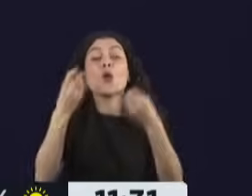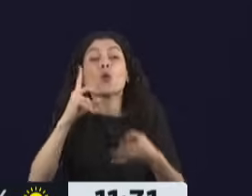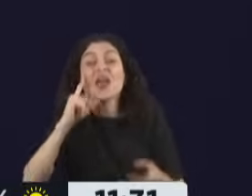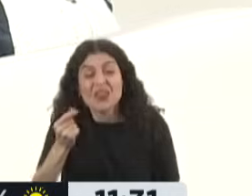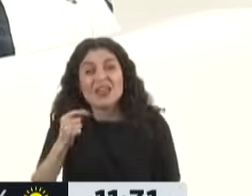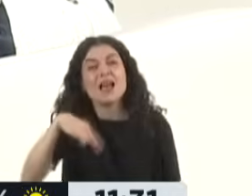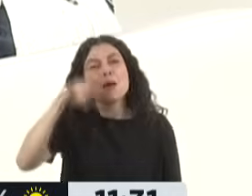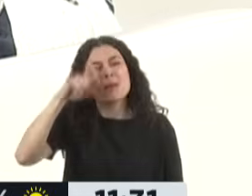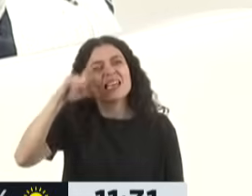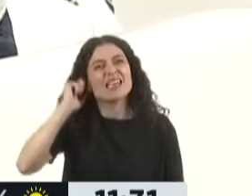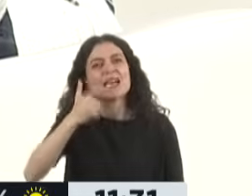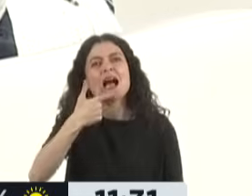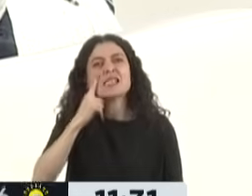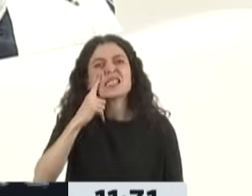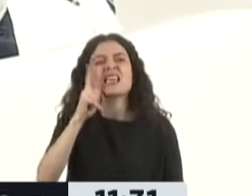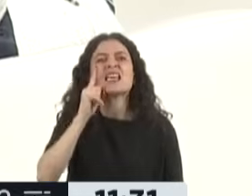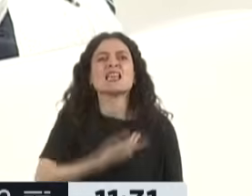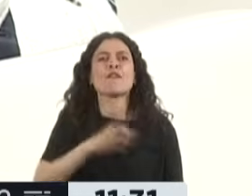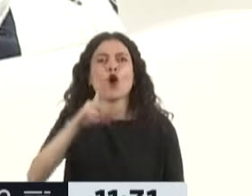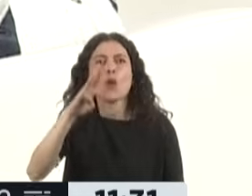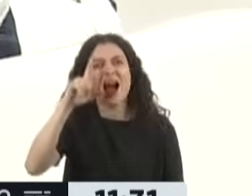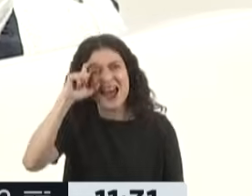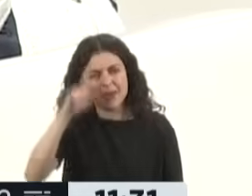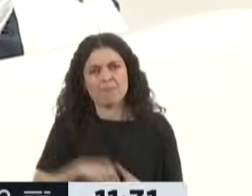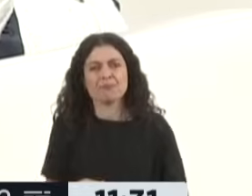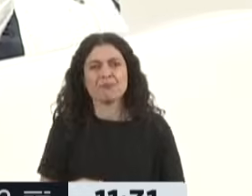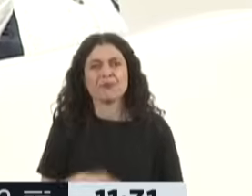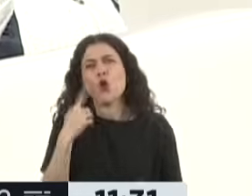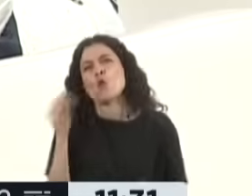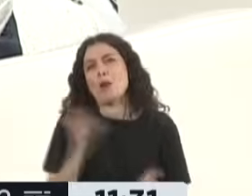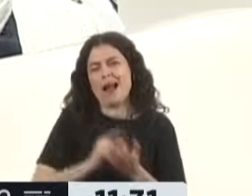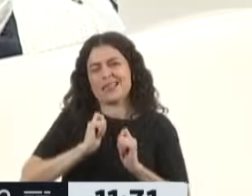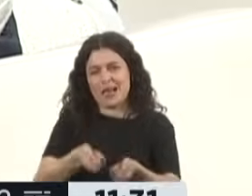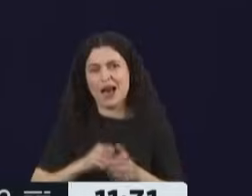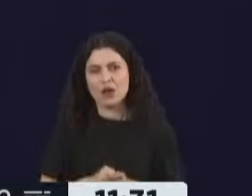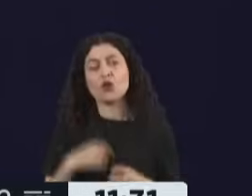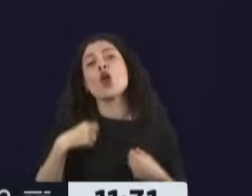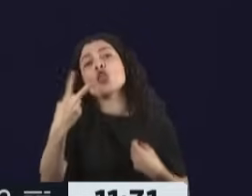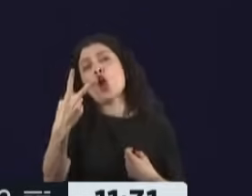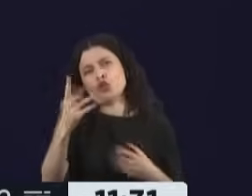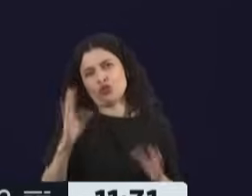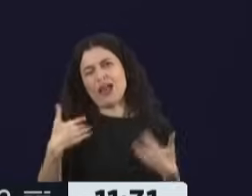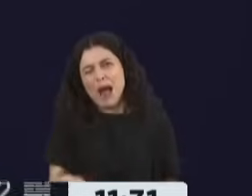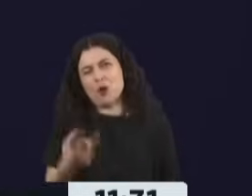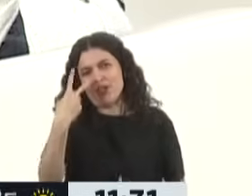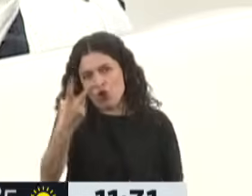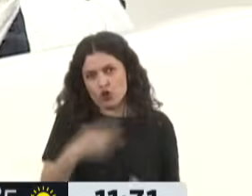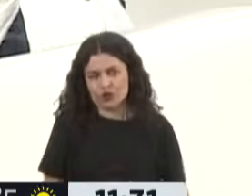Eduardo Menegazzi para Infobae. Va de chapa esta. Va de chapa y voy a hacerte dos. No. Dos en